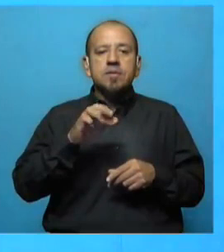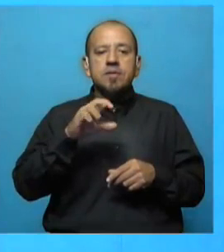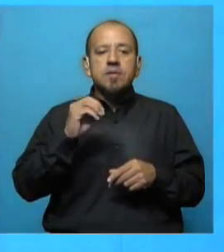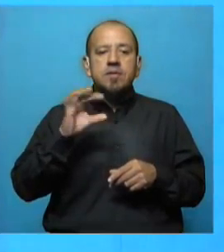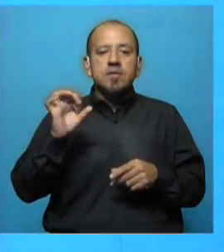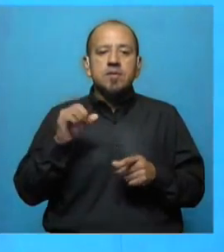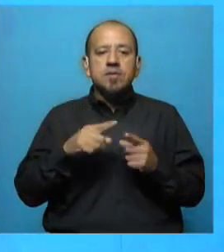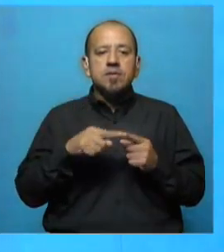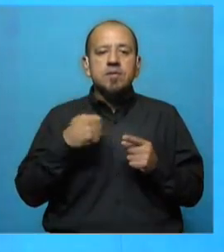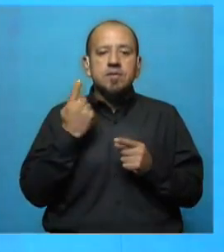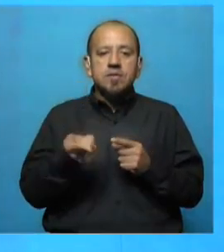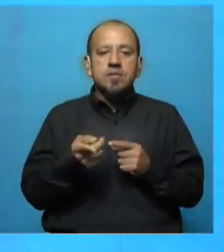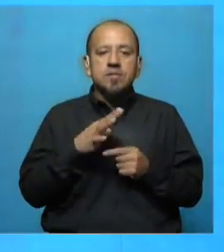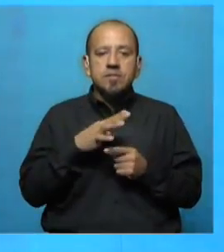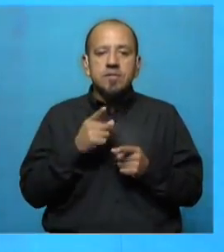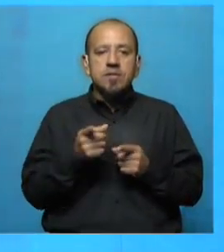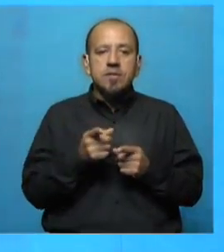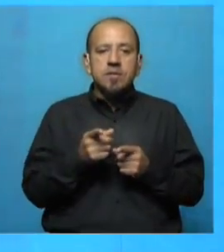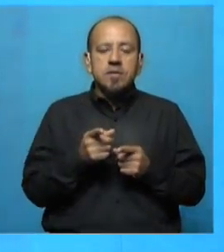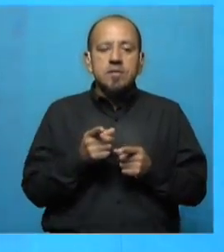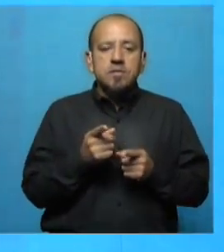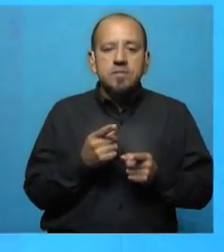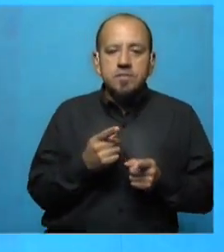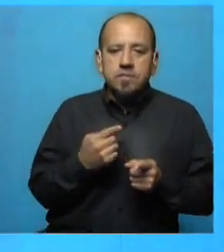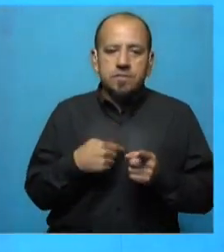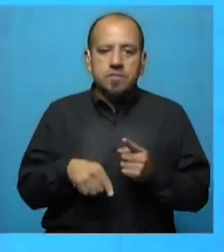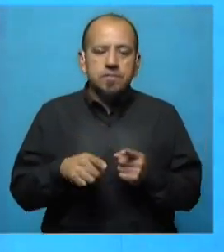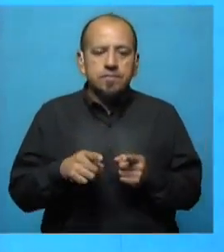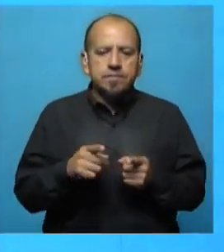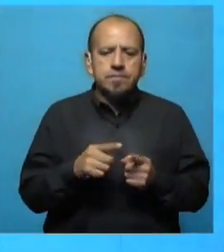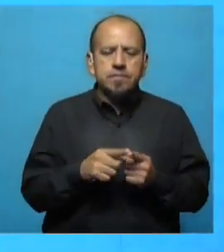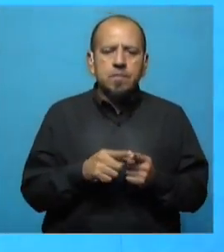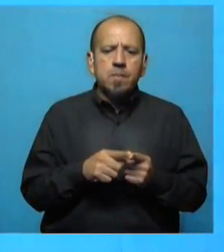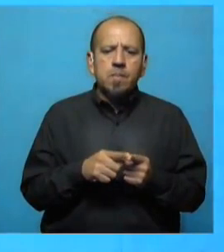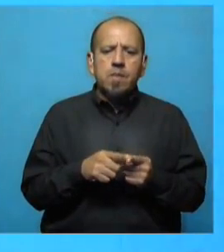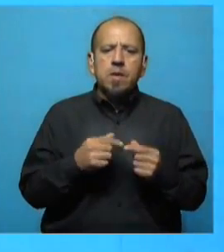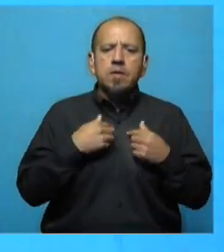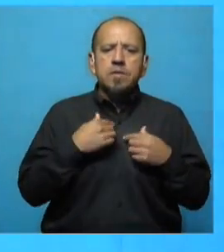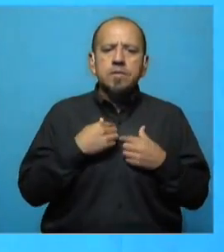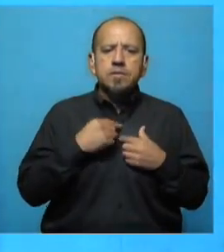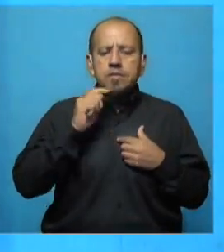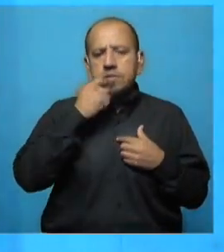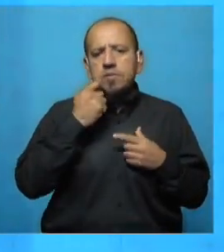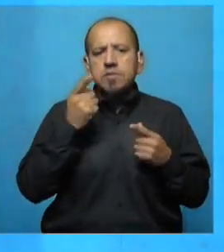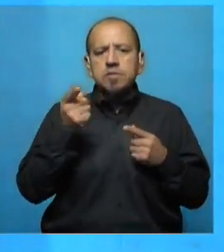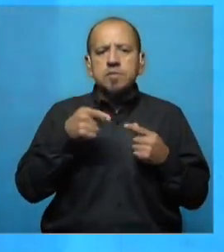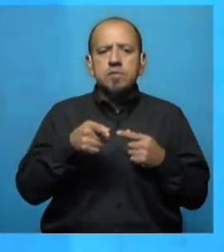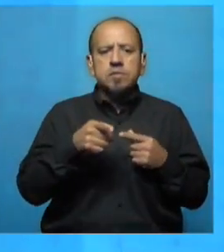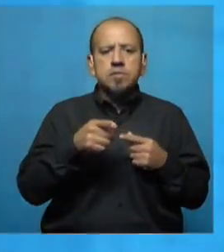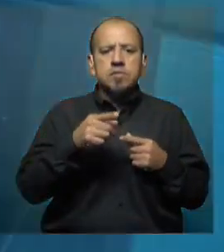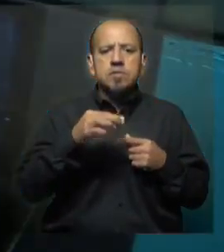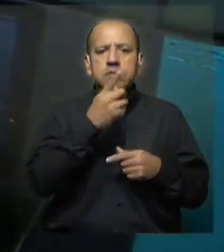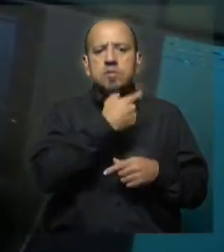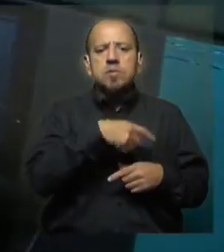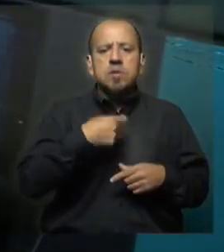es más para para otra temporada van con nosotros sí nos encantó ir al artesano en